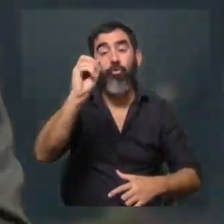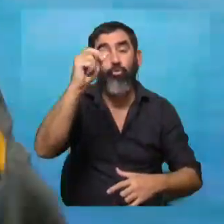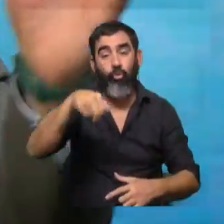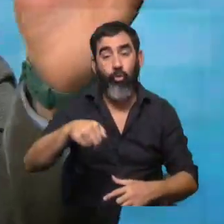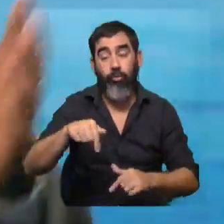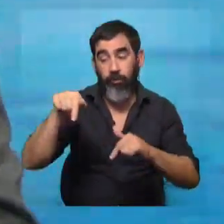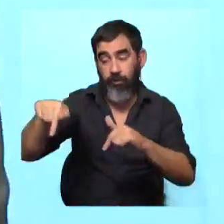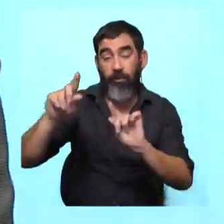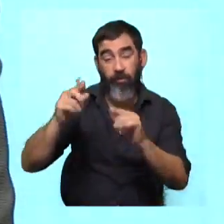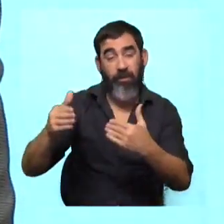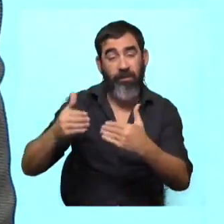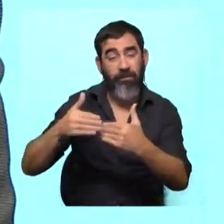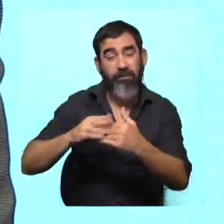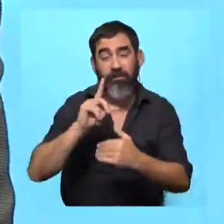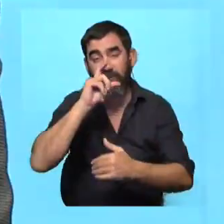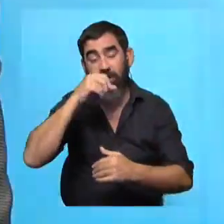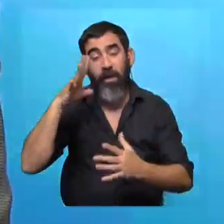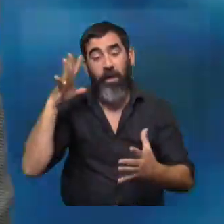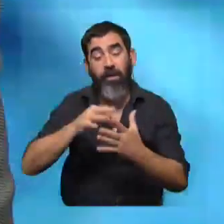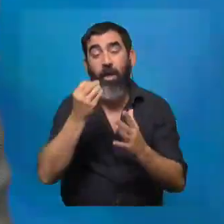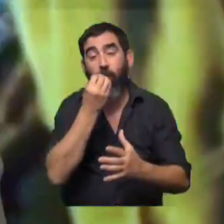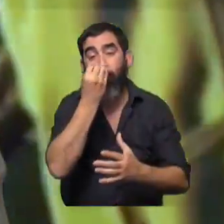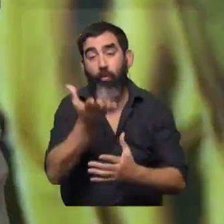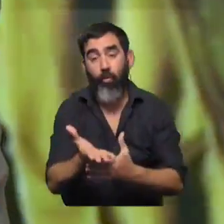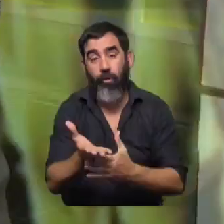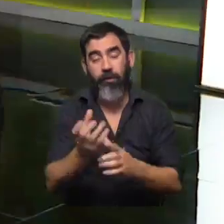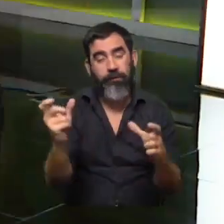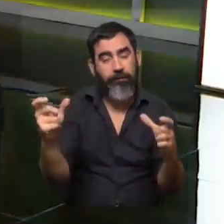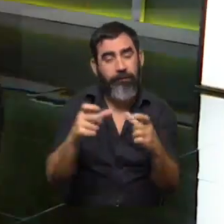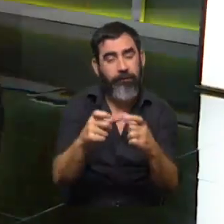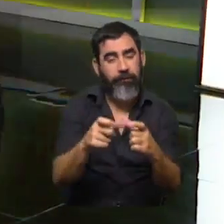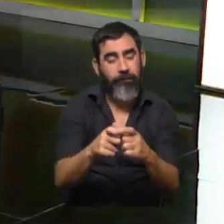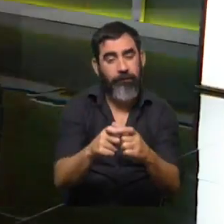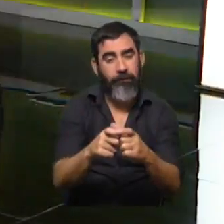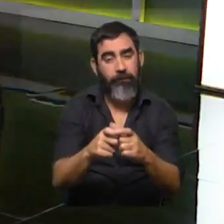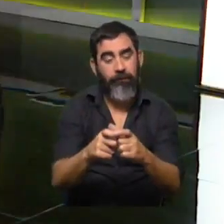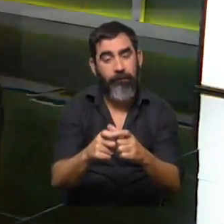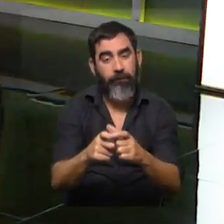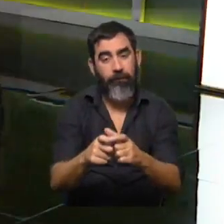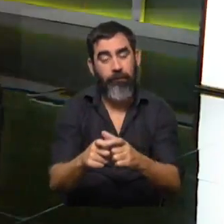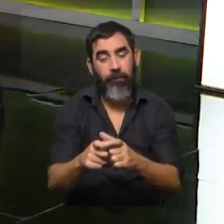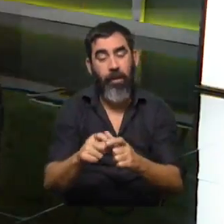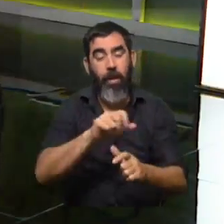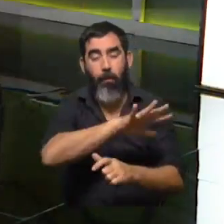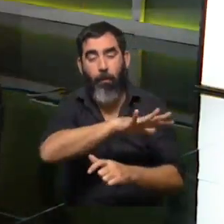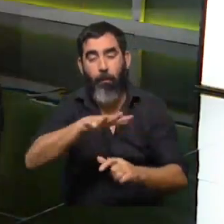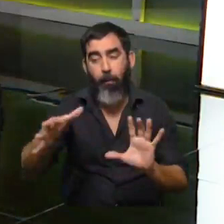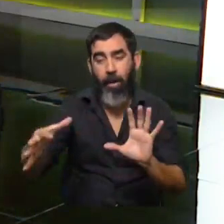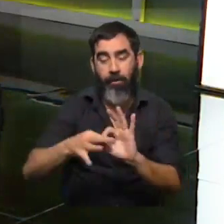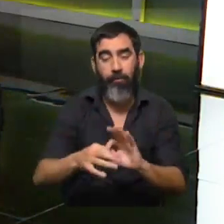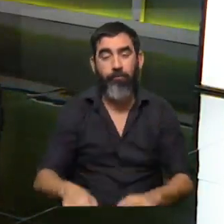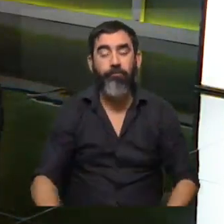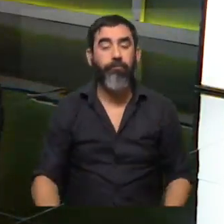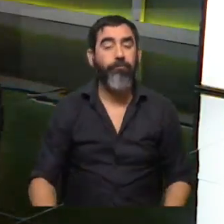aquí cerca de Montevideo, la isla de Flores y un pequeño espacio de marino asociado,